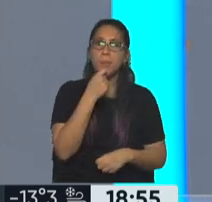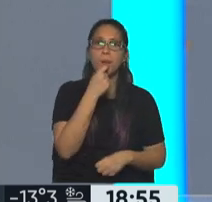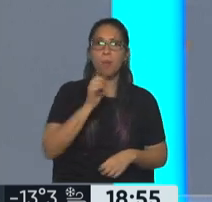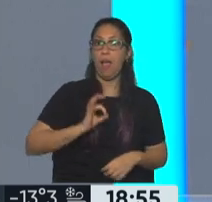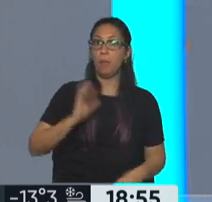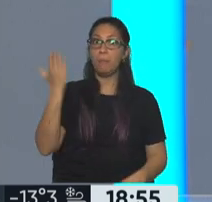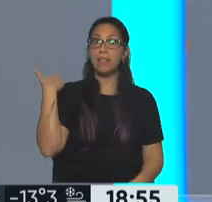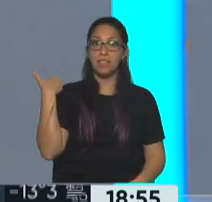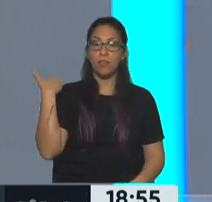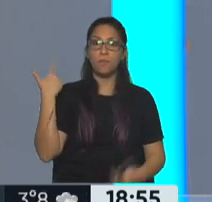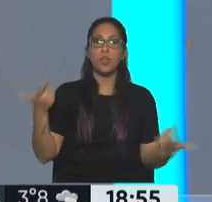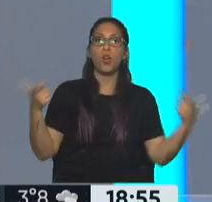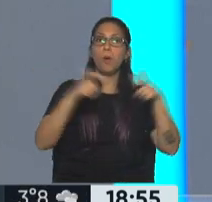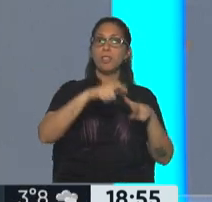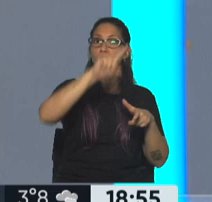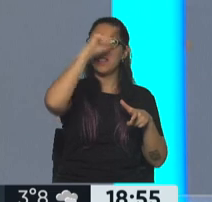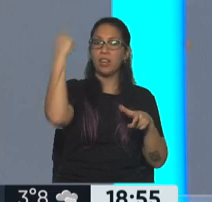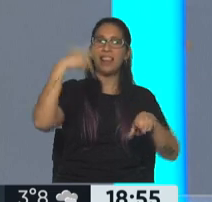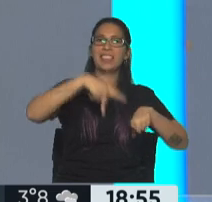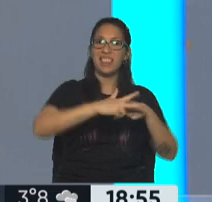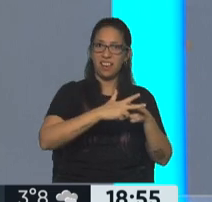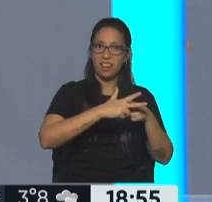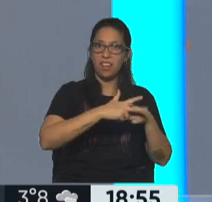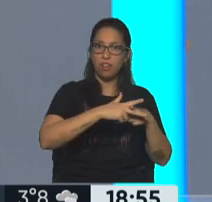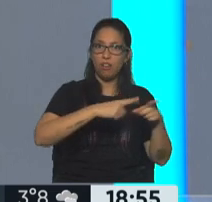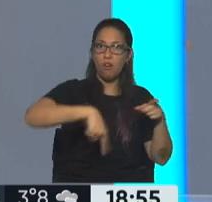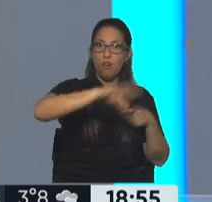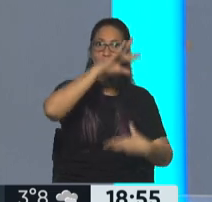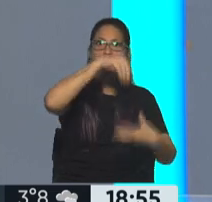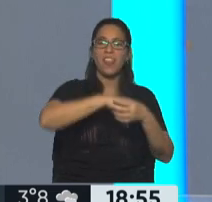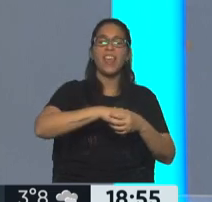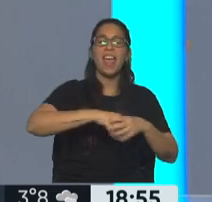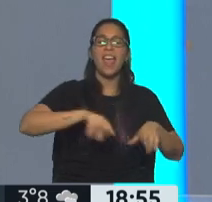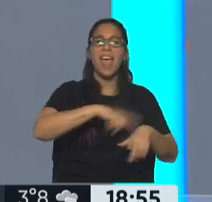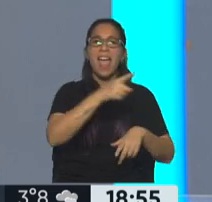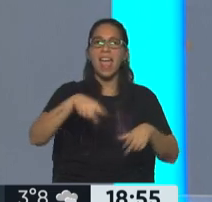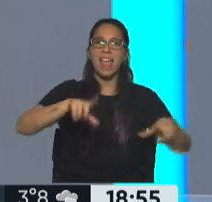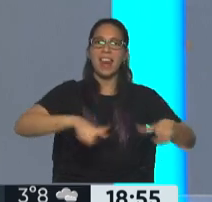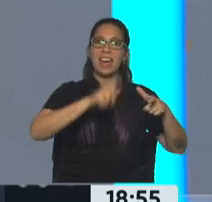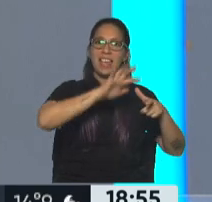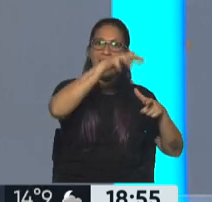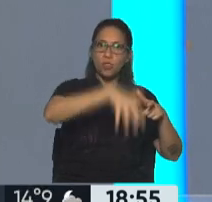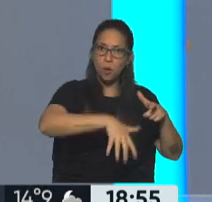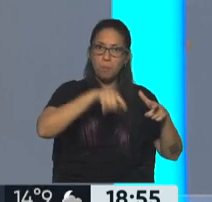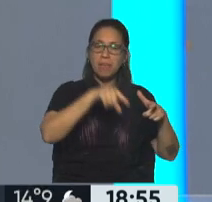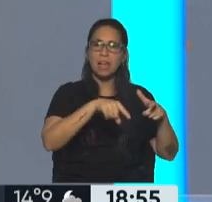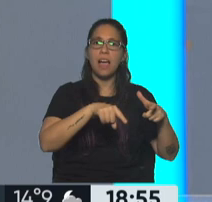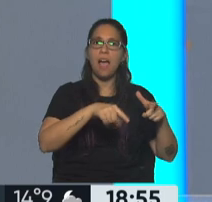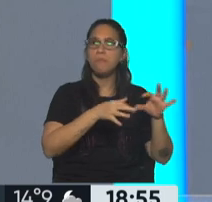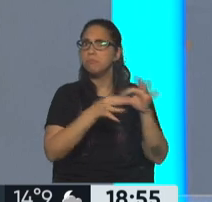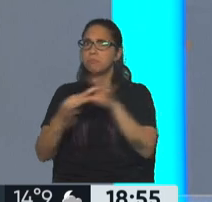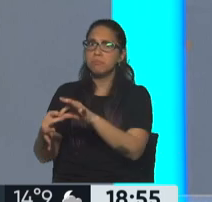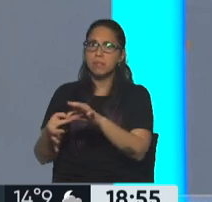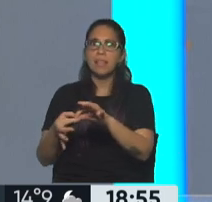la Comisión Nacional de técnicos de la Comisión Nacional de energía atómica y de invap pusieron en marcha